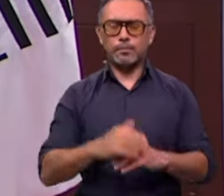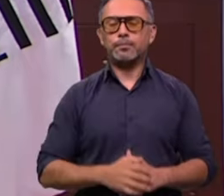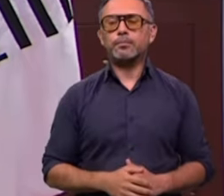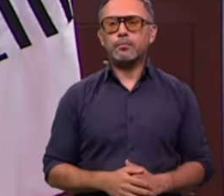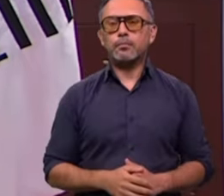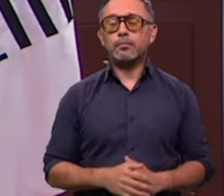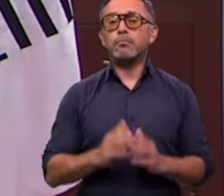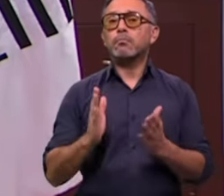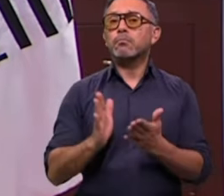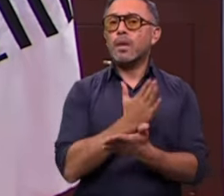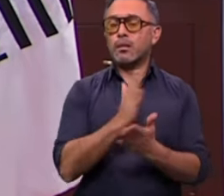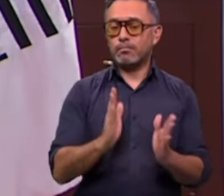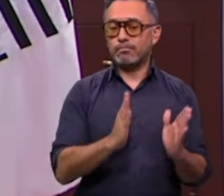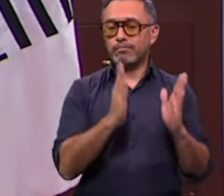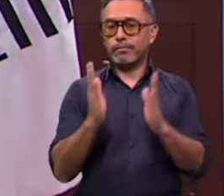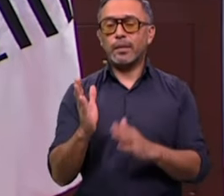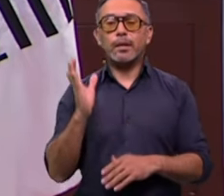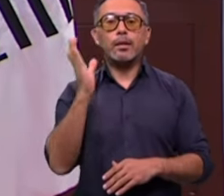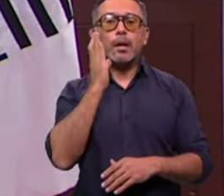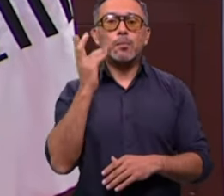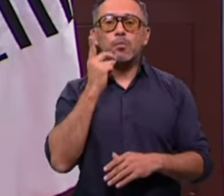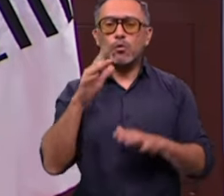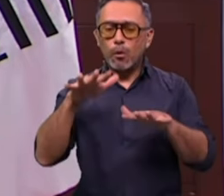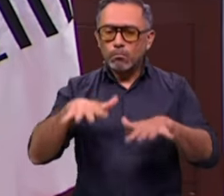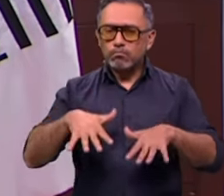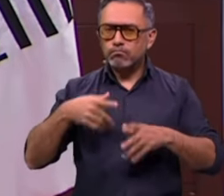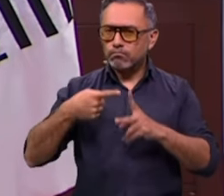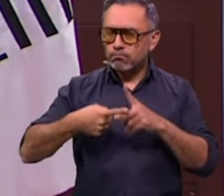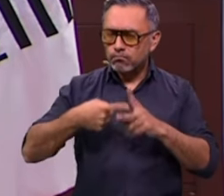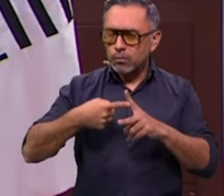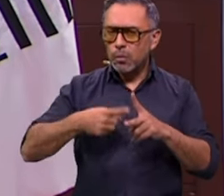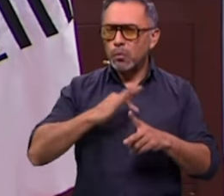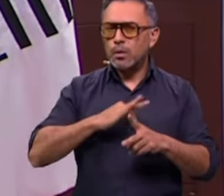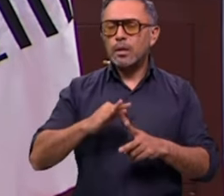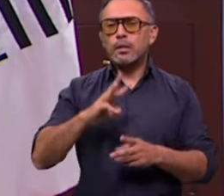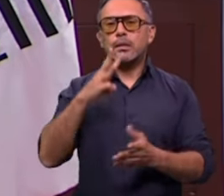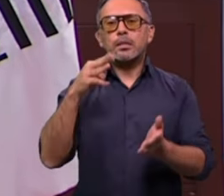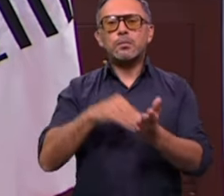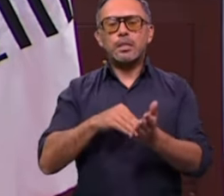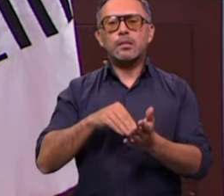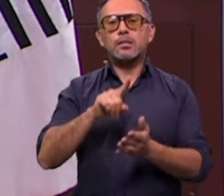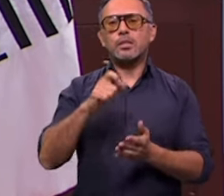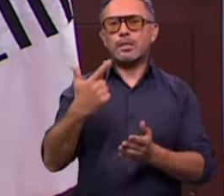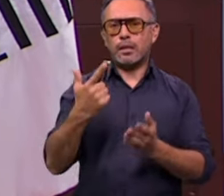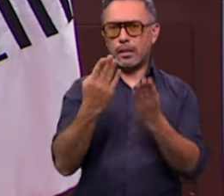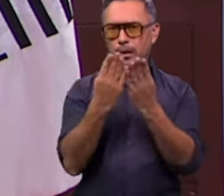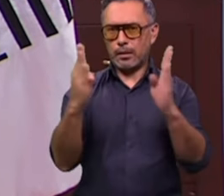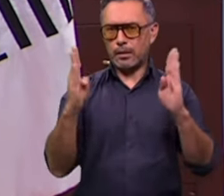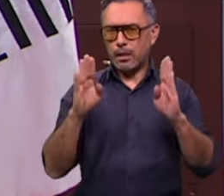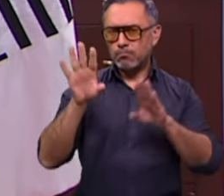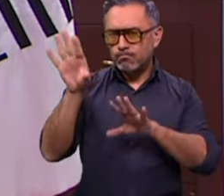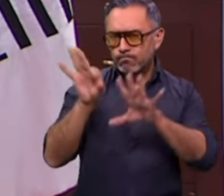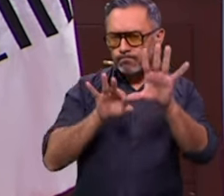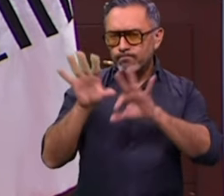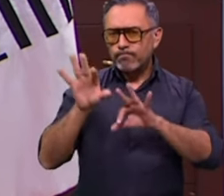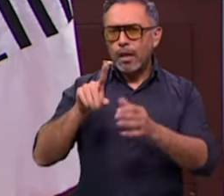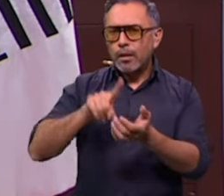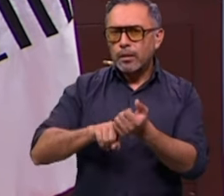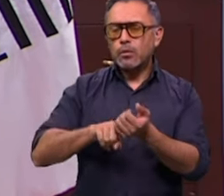Para la Cámara de Diputados, el conteo se realizó en 3.107 casillas, que representan